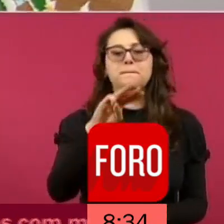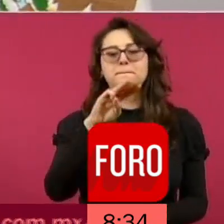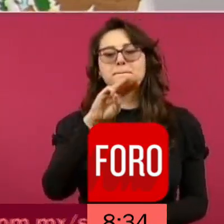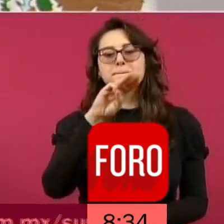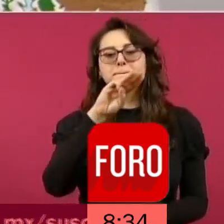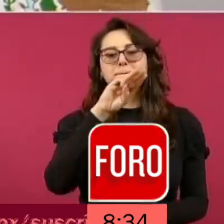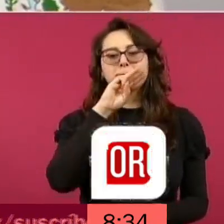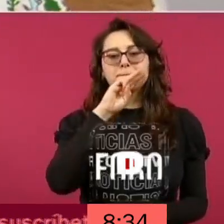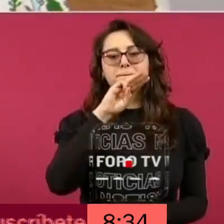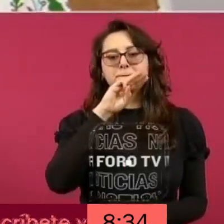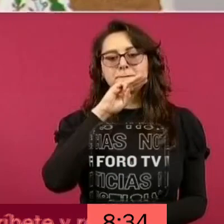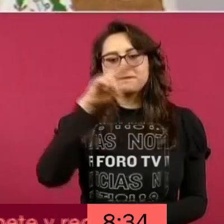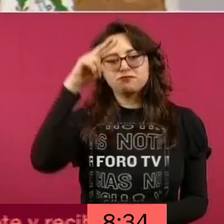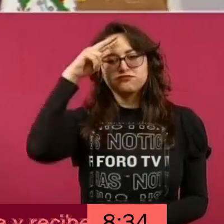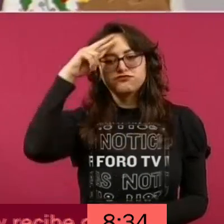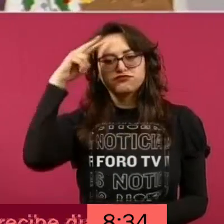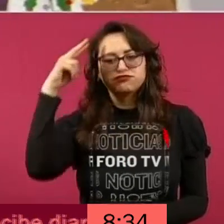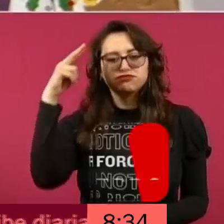de nuestro país,